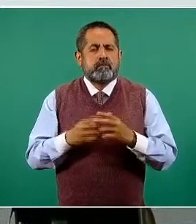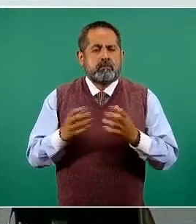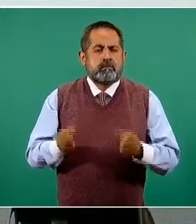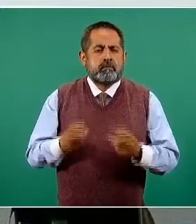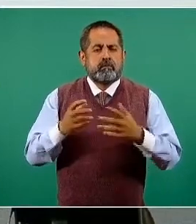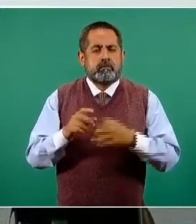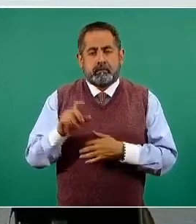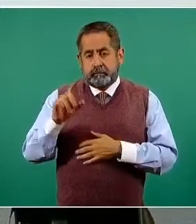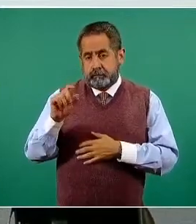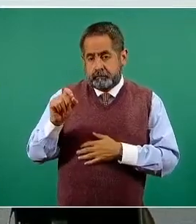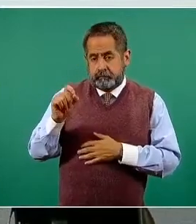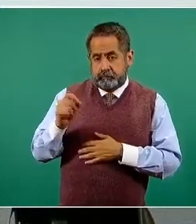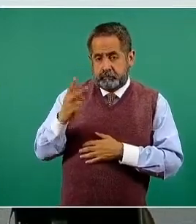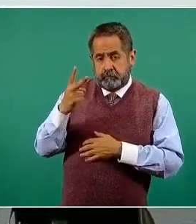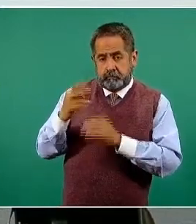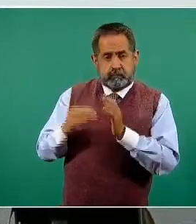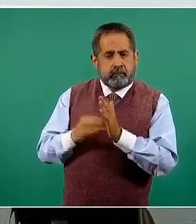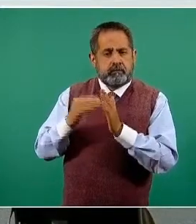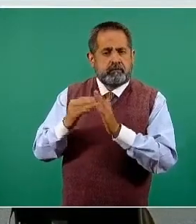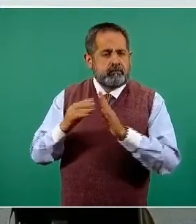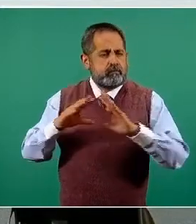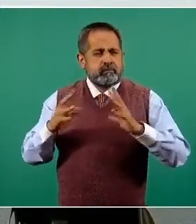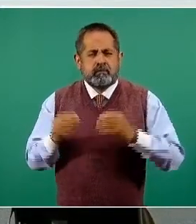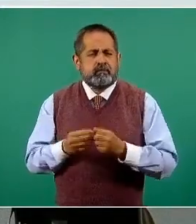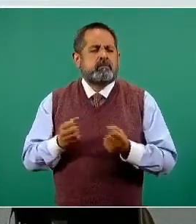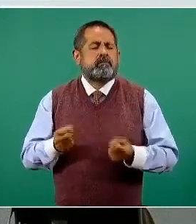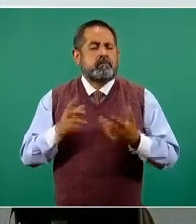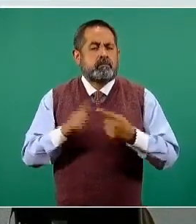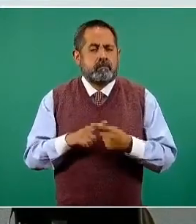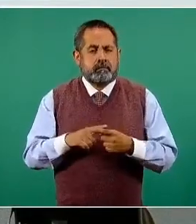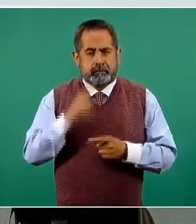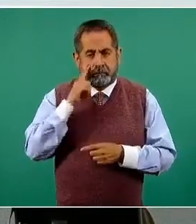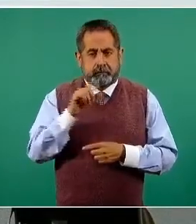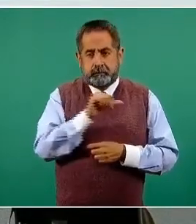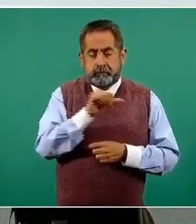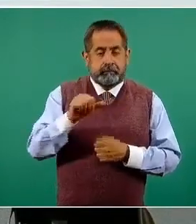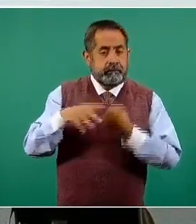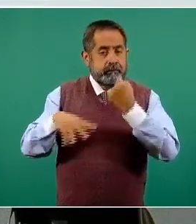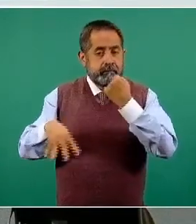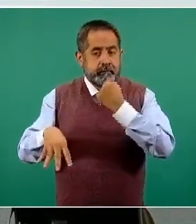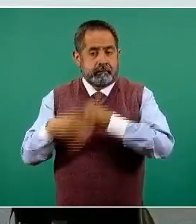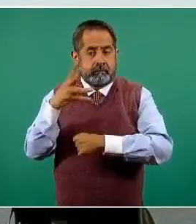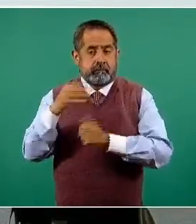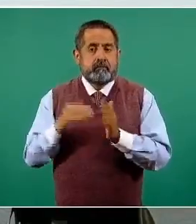millones de vacunas se han aplicado a un total de